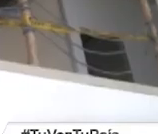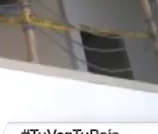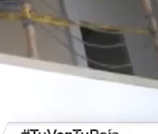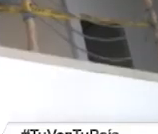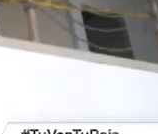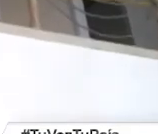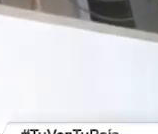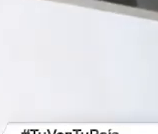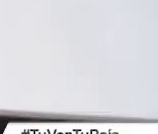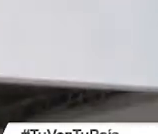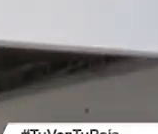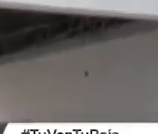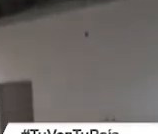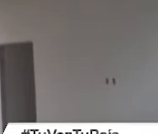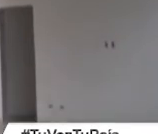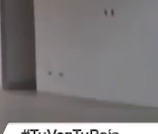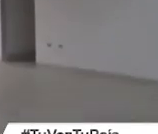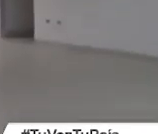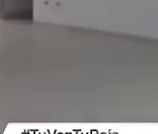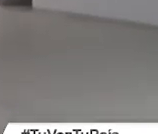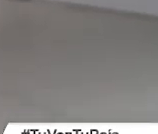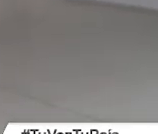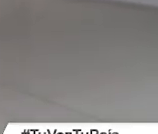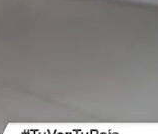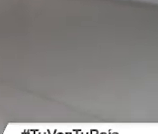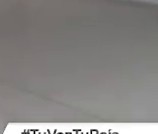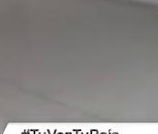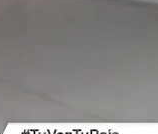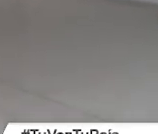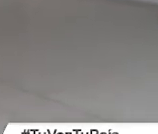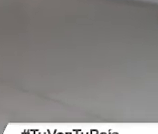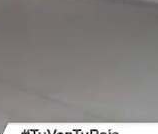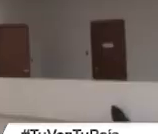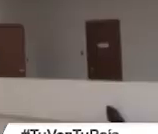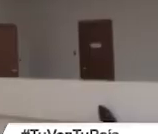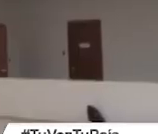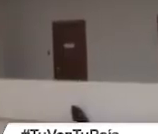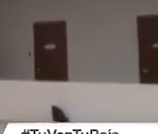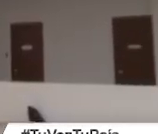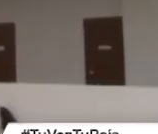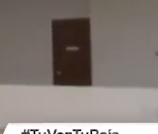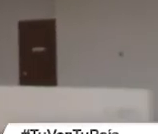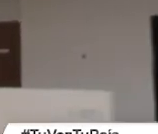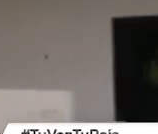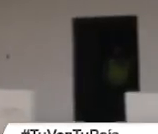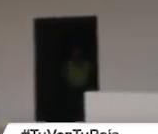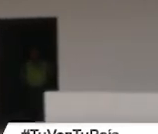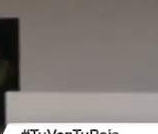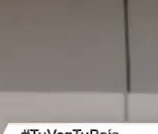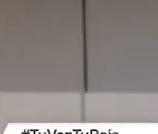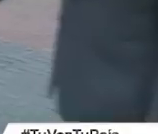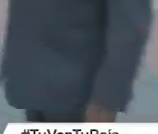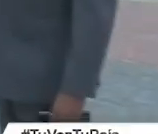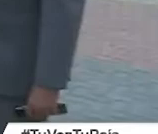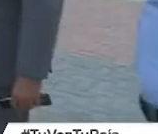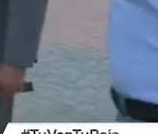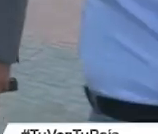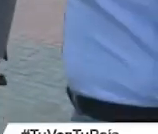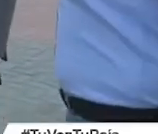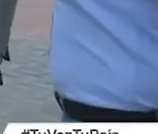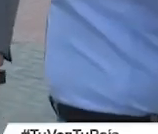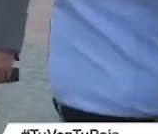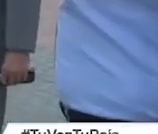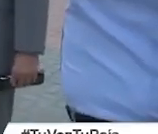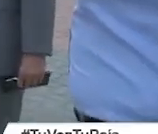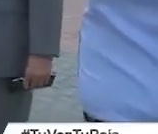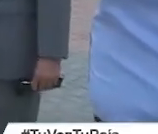inversión de 5,9 millones de dólares y beneficiará a más de 83 mil habitantes del Empalme. Posterior a esta